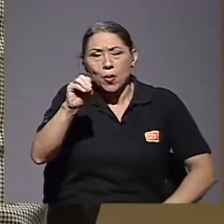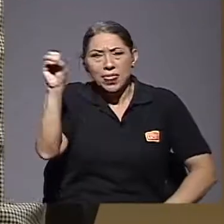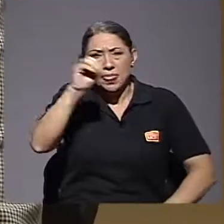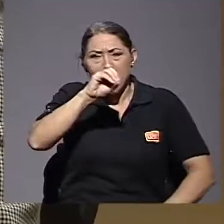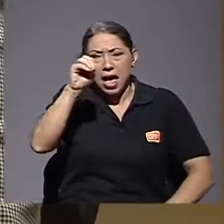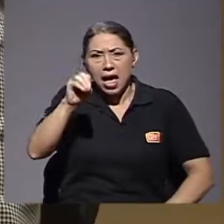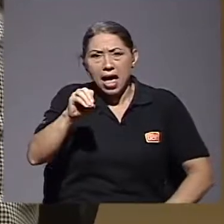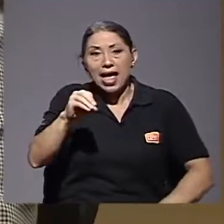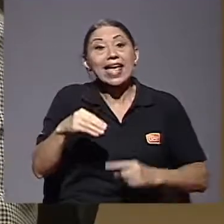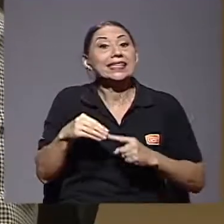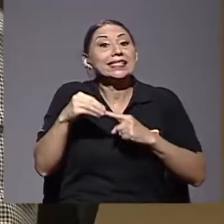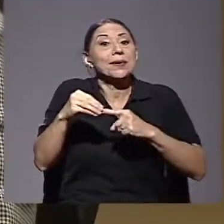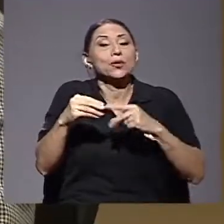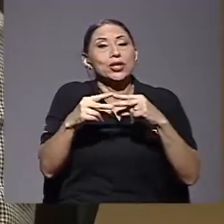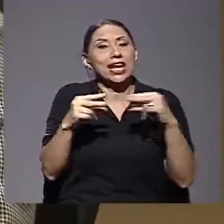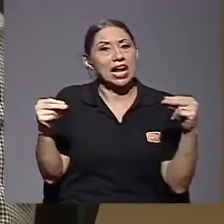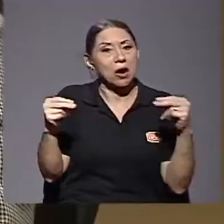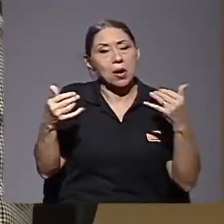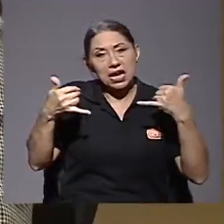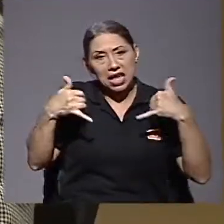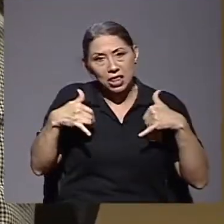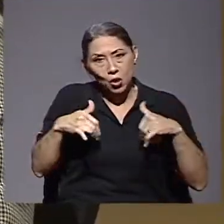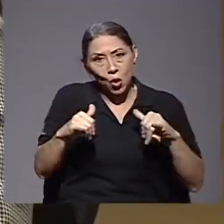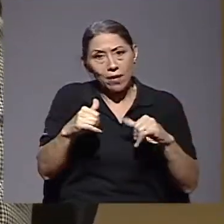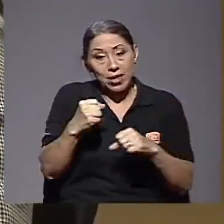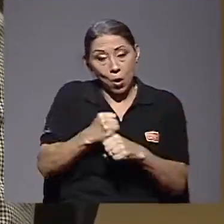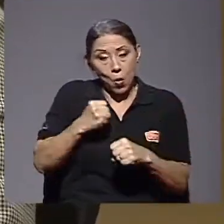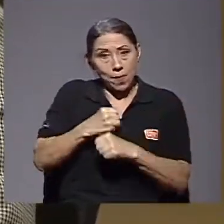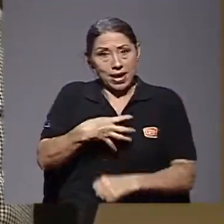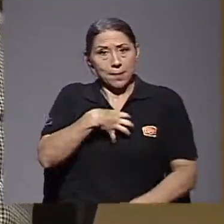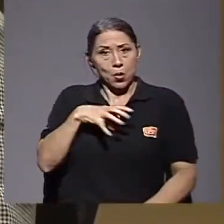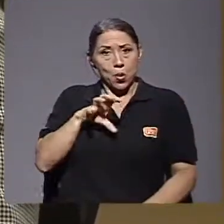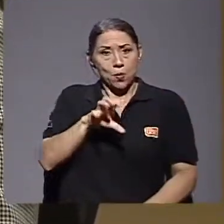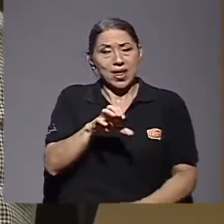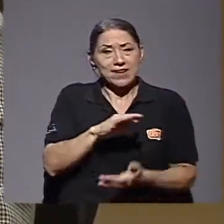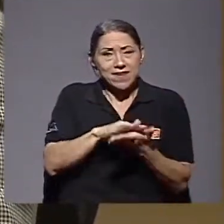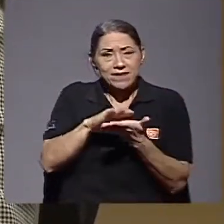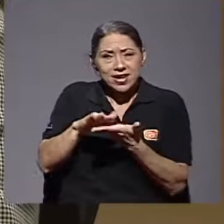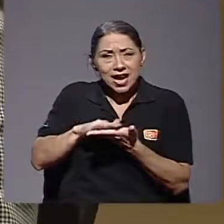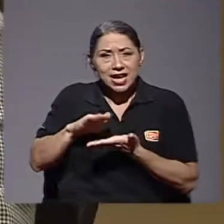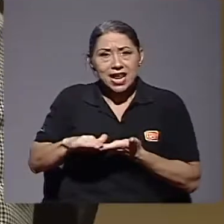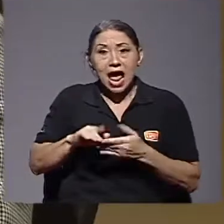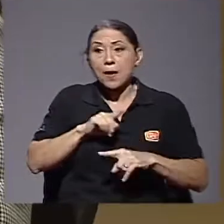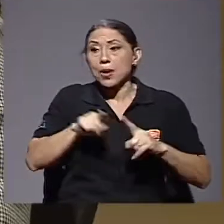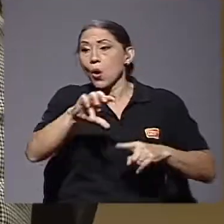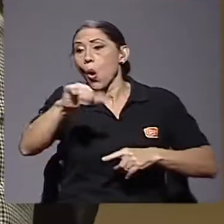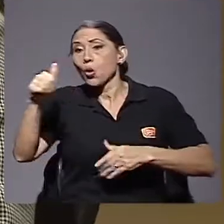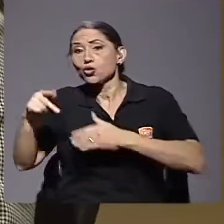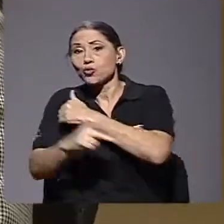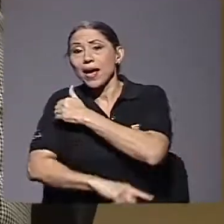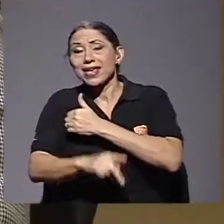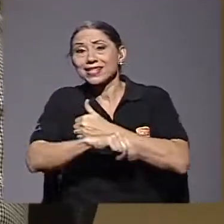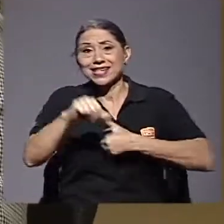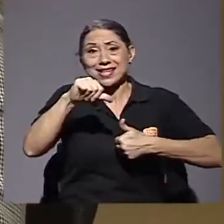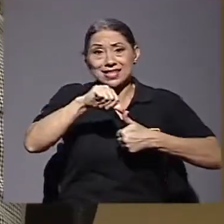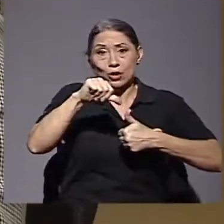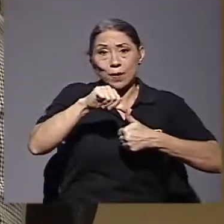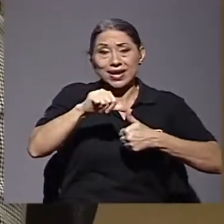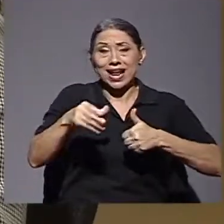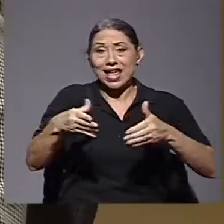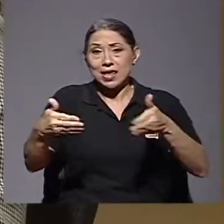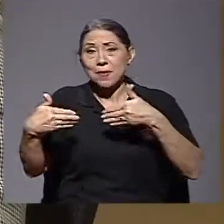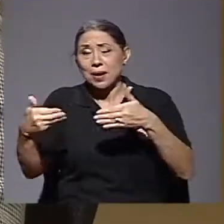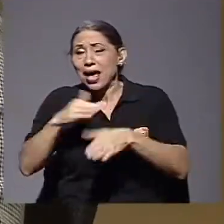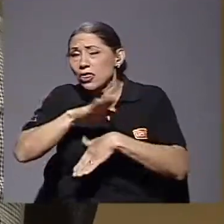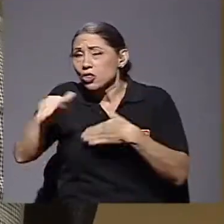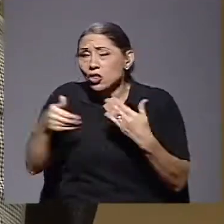con excepción de Nicaragua, que todavía opera su refinería. El resto de los países de Centroamérica y Panamá importan todos